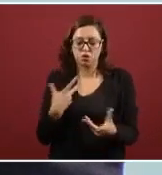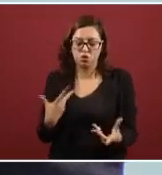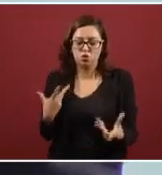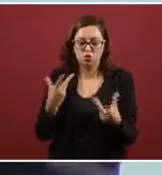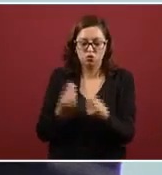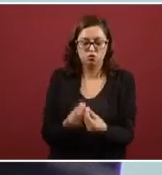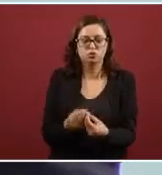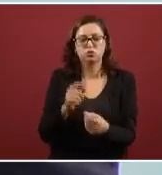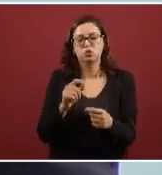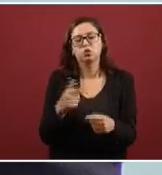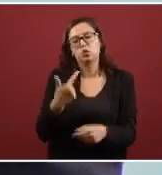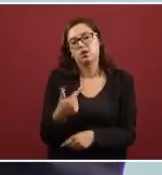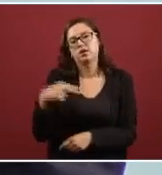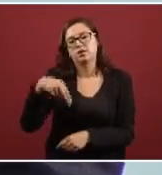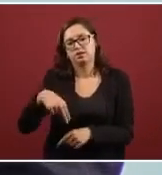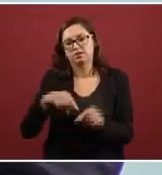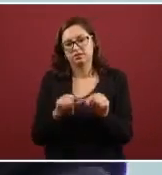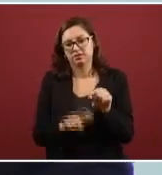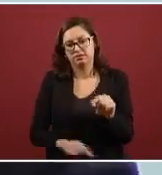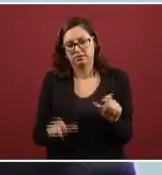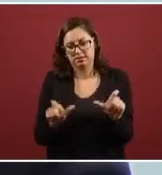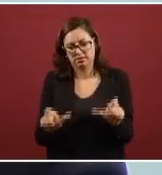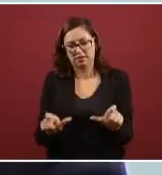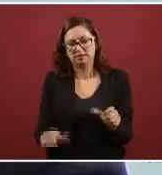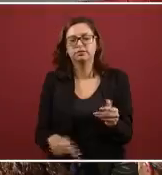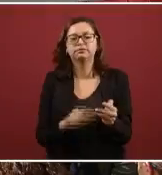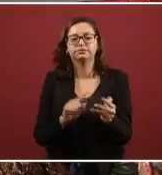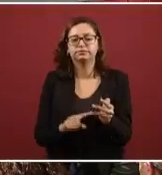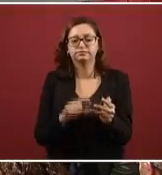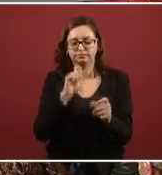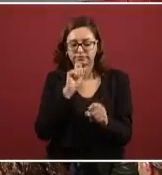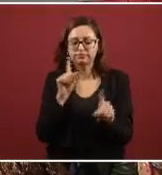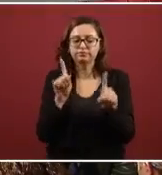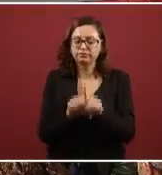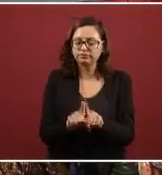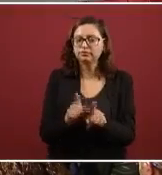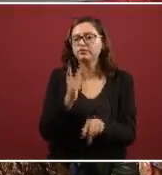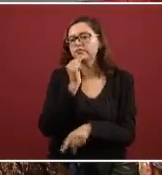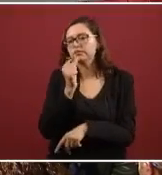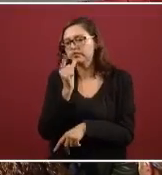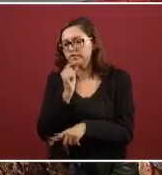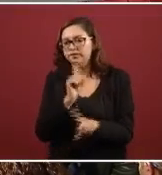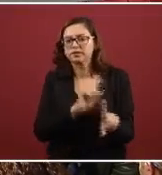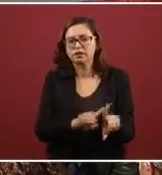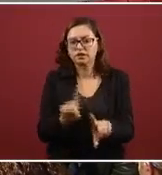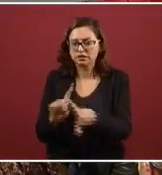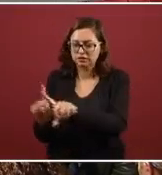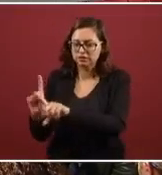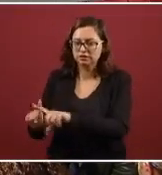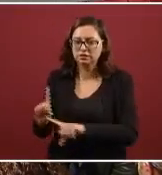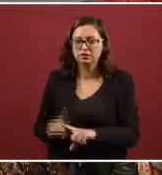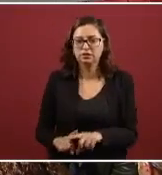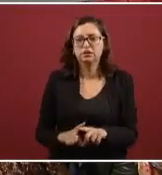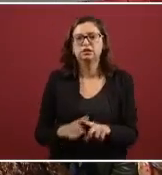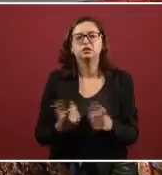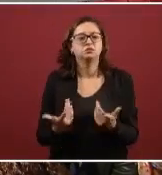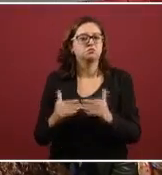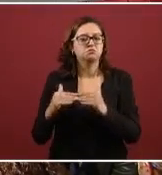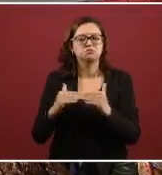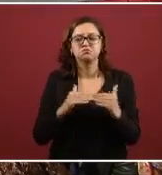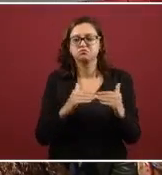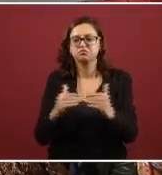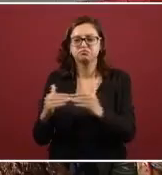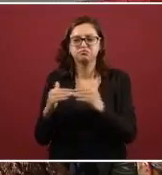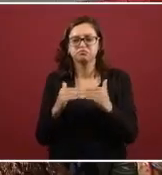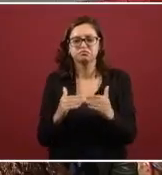Guardia Nacional. Asimismo, se ha invitado a algunos de los cuerpos civiles de seguridad, cuyo modelo es homólogo al de